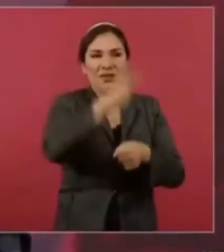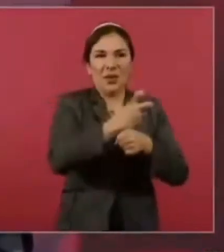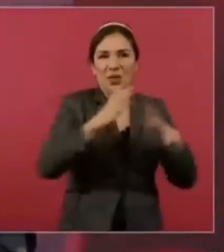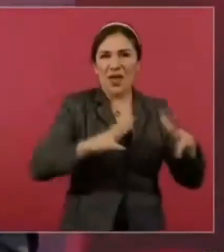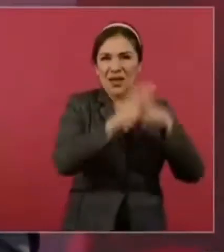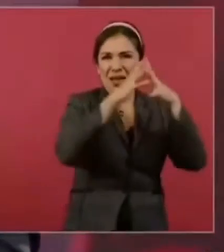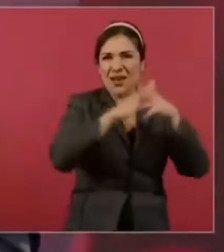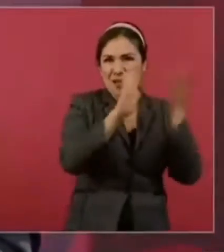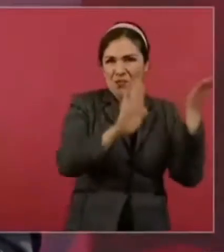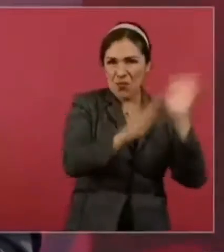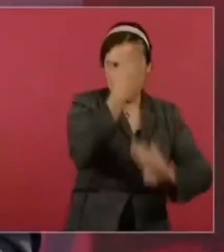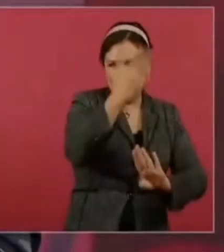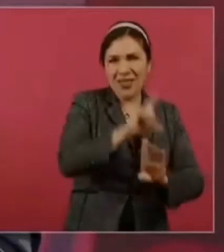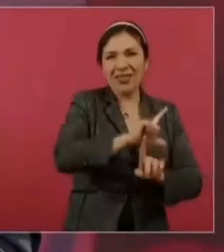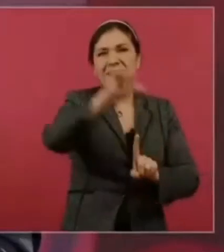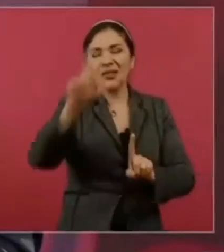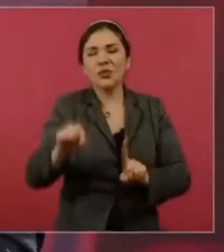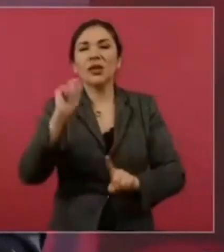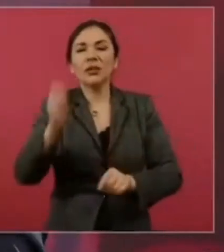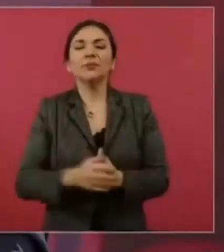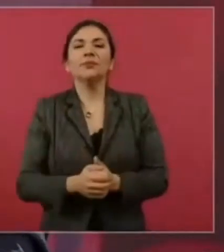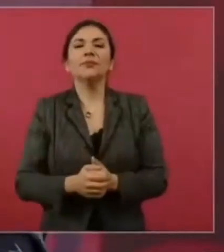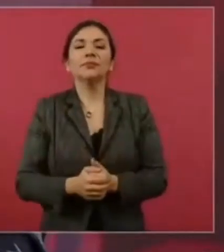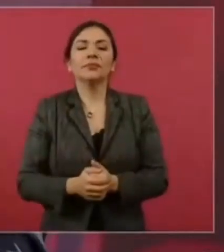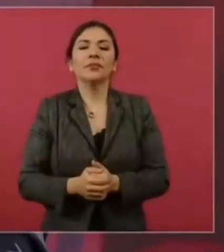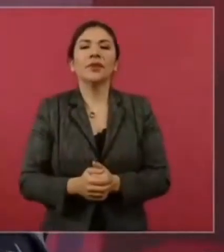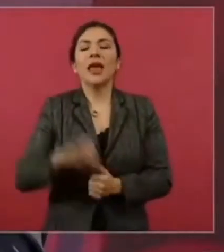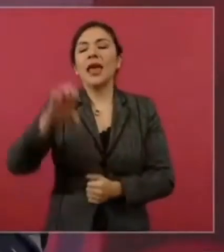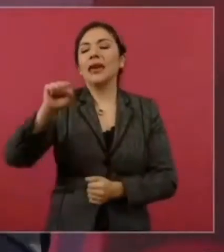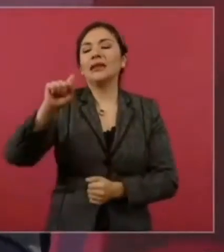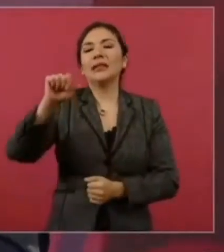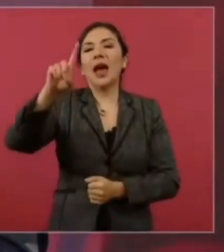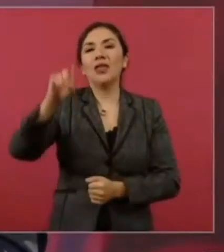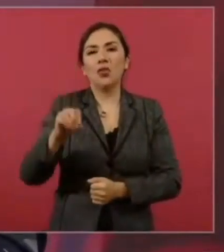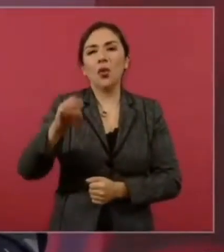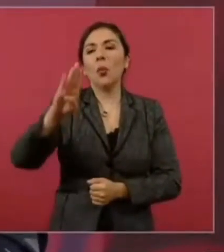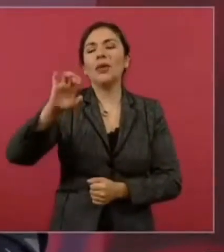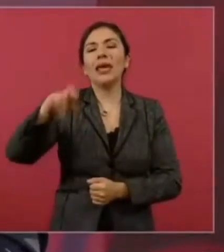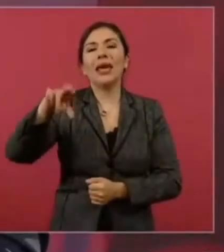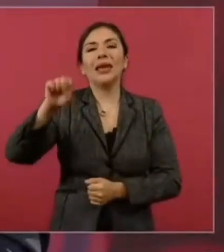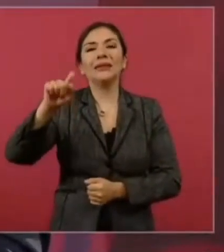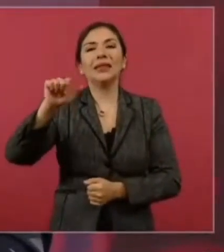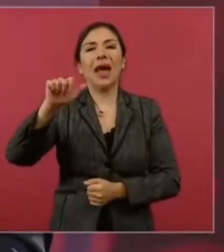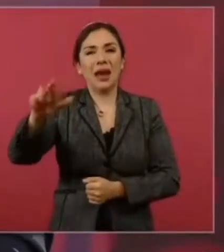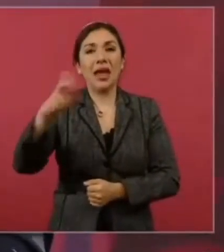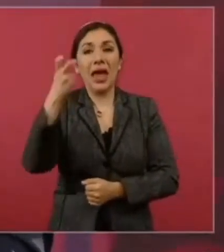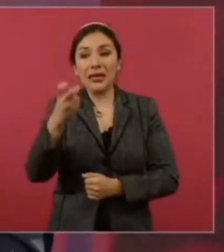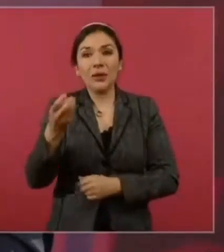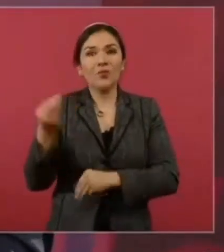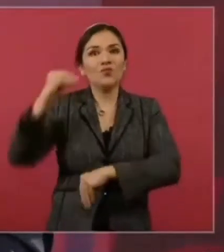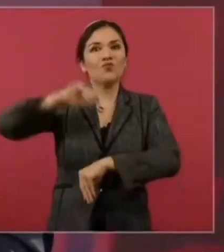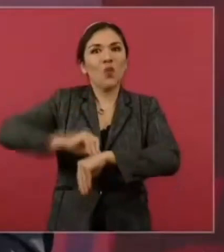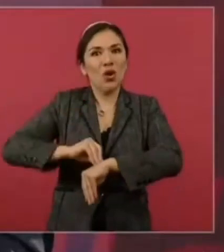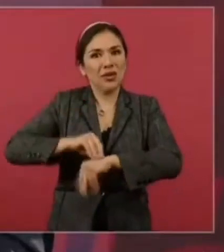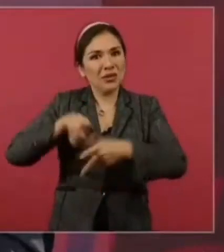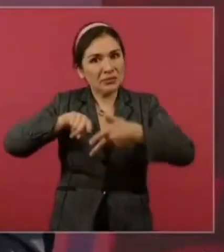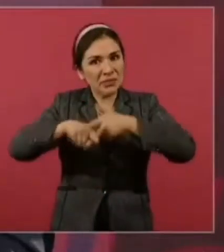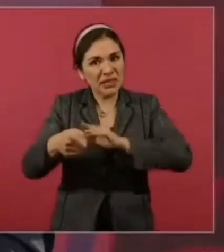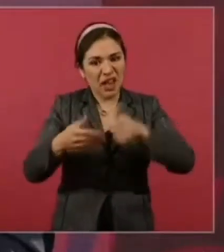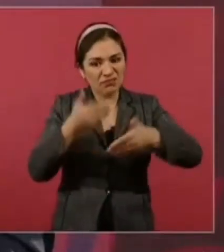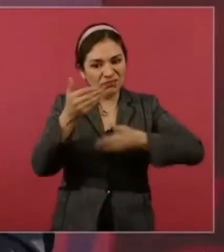Mundial, que fue el estado de bienestar que se estableció, que se aplicó